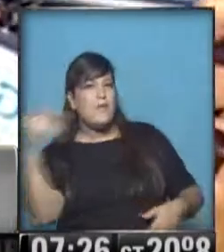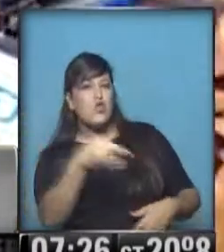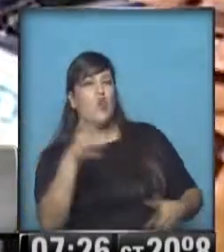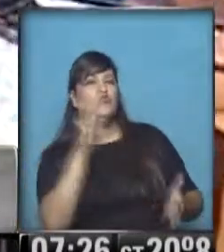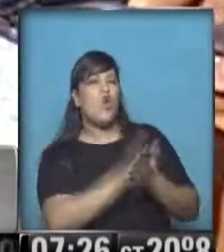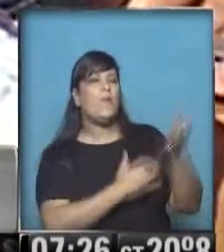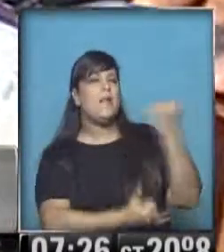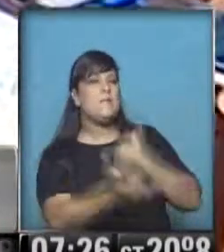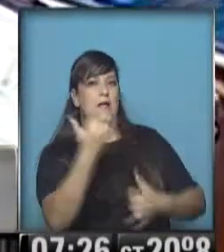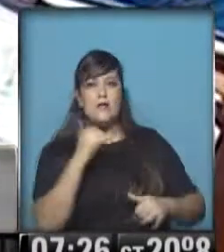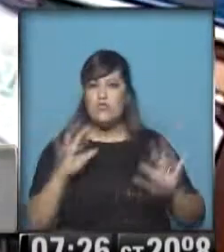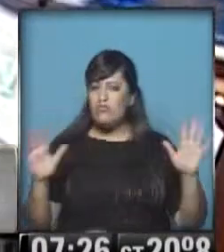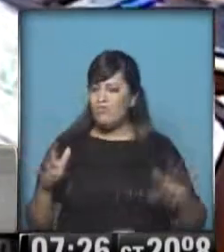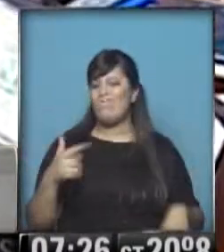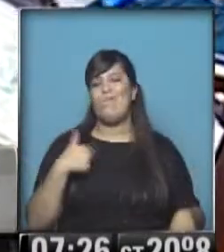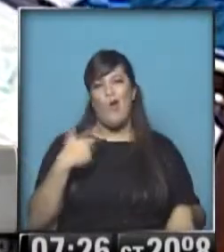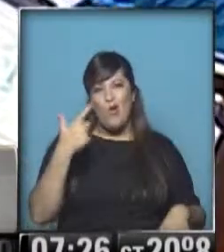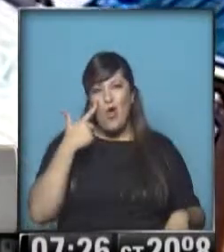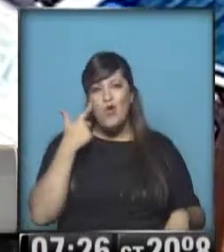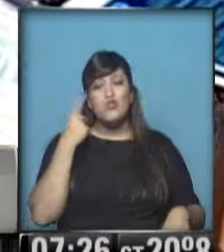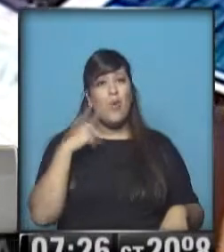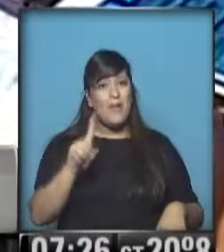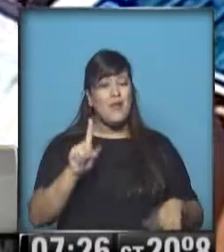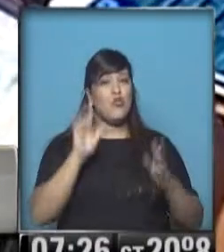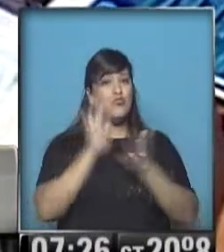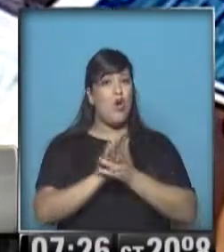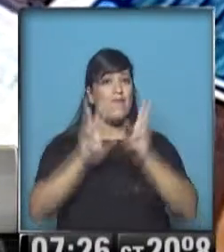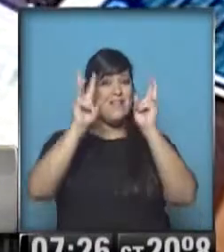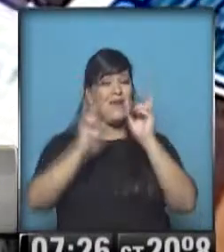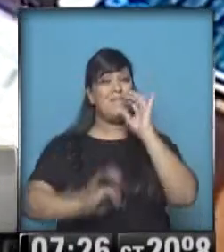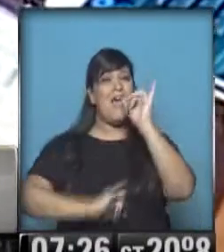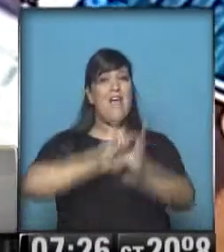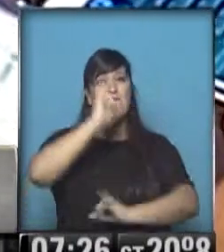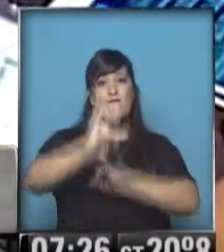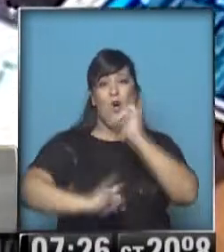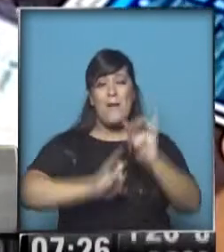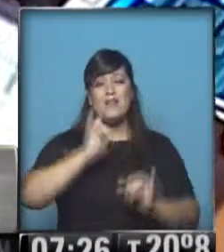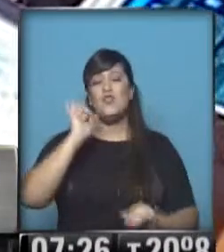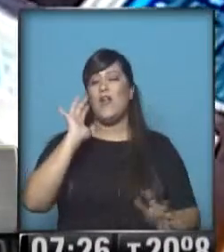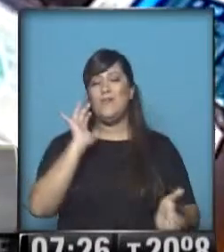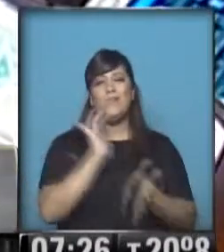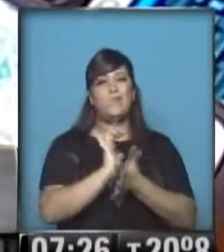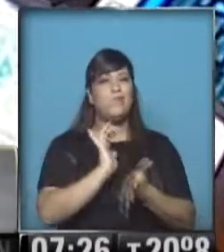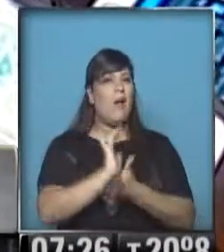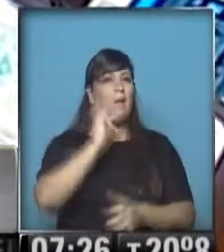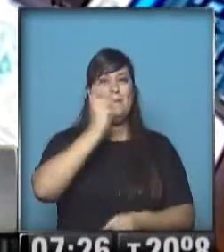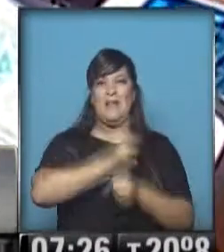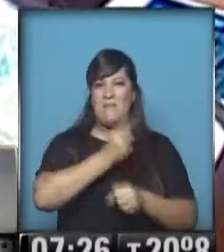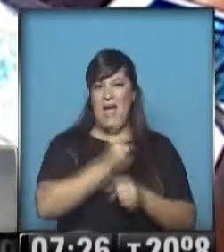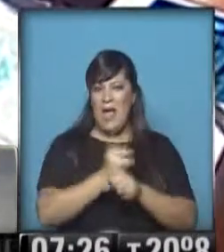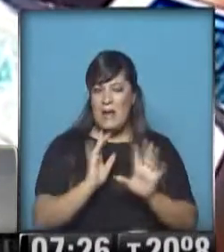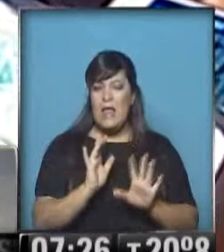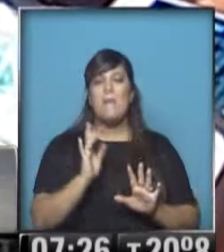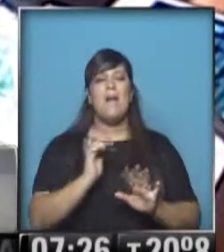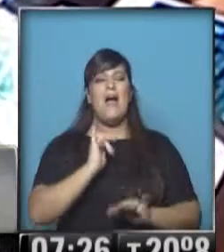explicación más allá de la presa? Sí, información alguna la conoce, pero las informaciones son primarias. Ahora, para tener una